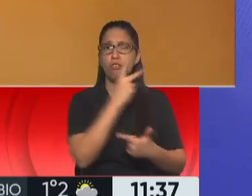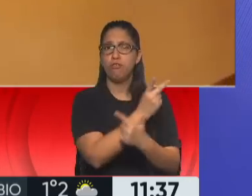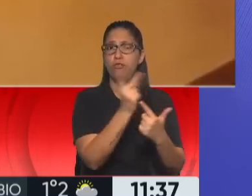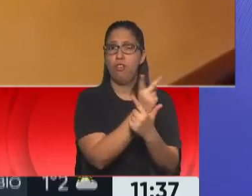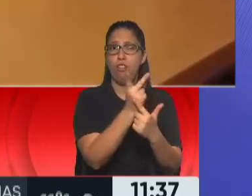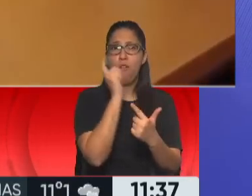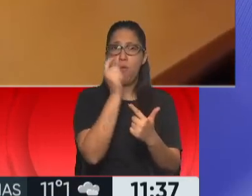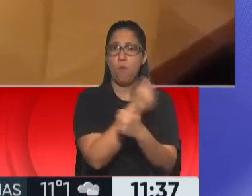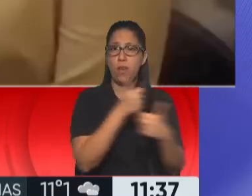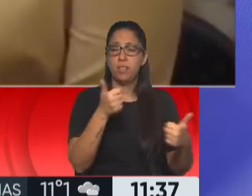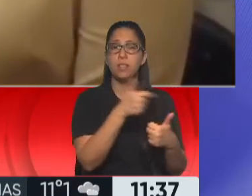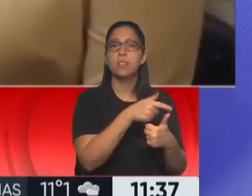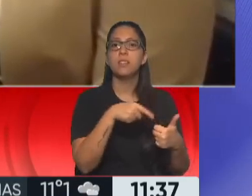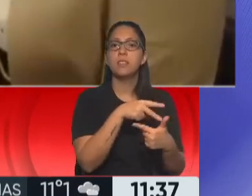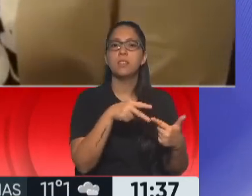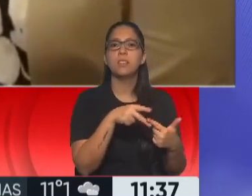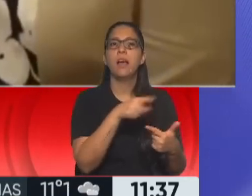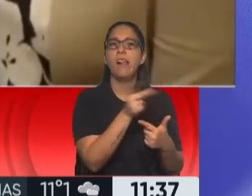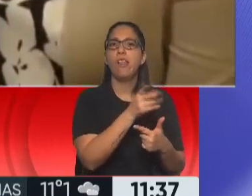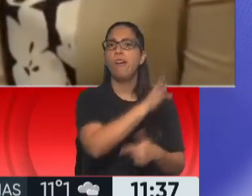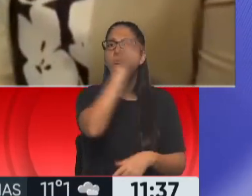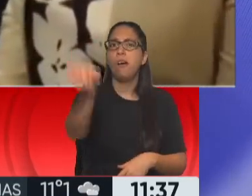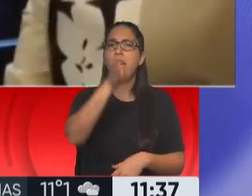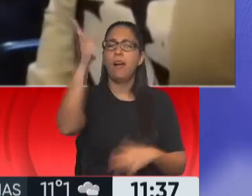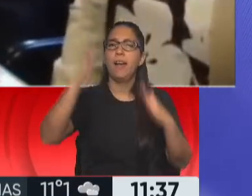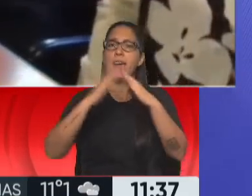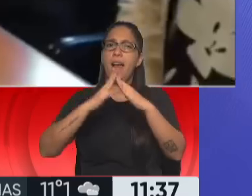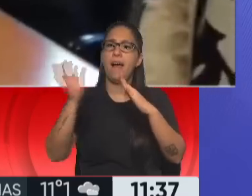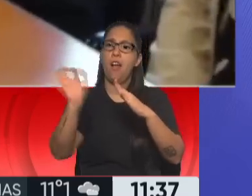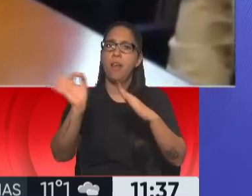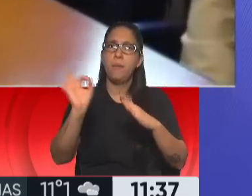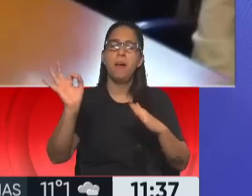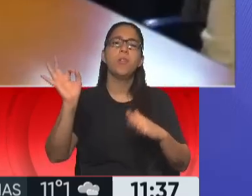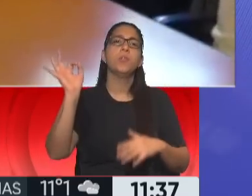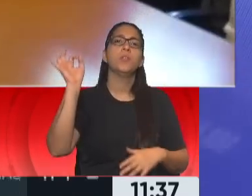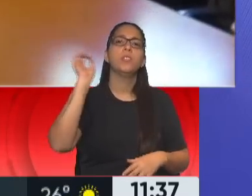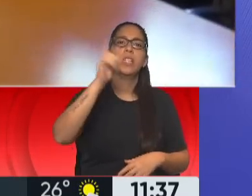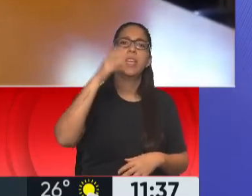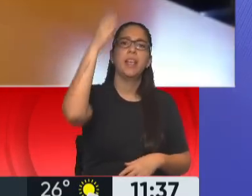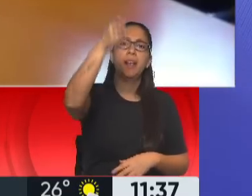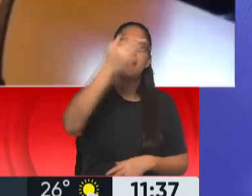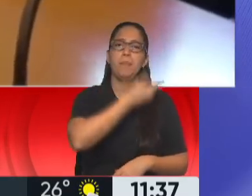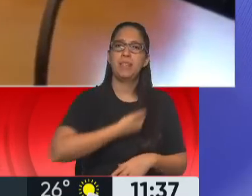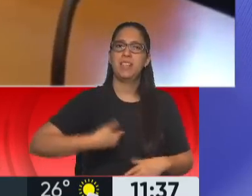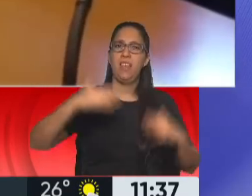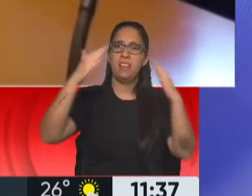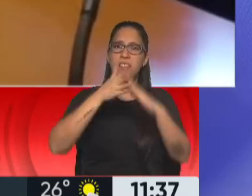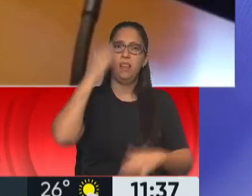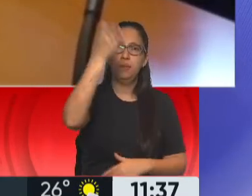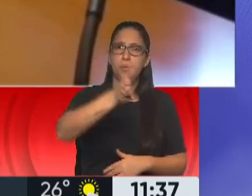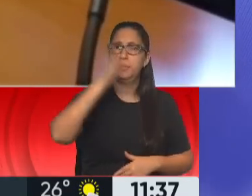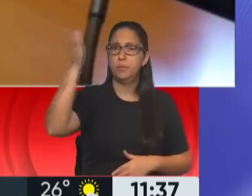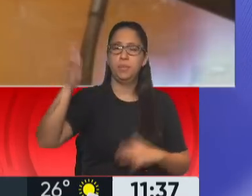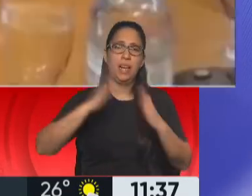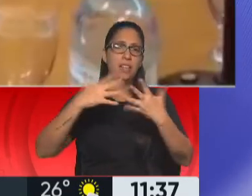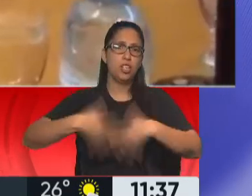supuestas visitas a Olivos y a la Quinta de Olivos, a la Quinta de Olivos y a Presidencia de la Nación, porque a la Rosada supuestamente